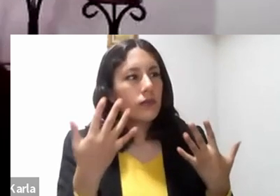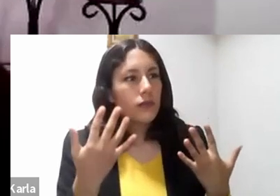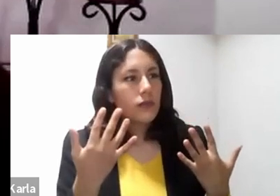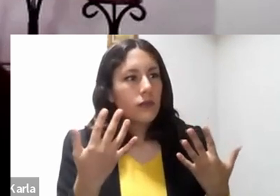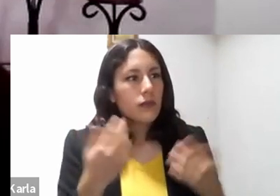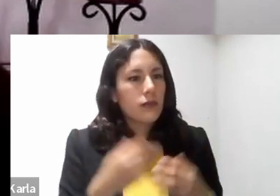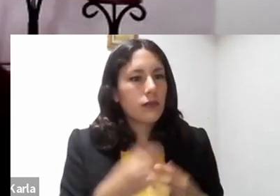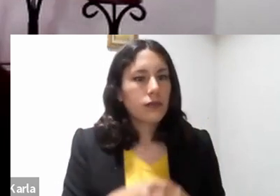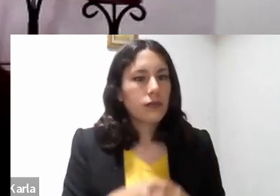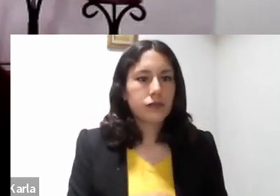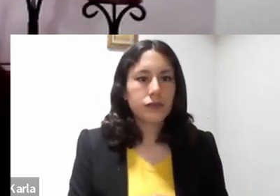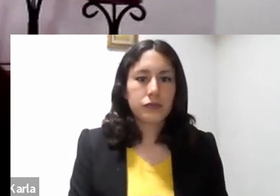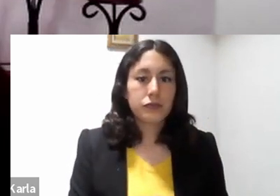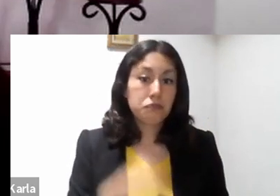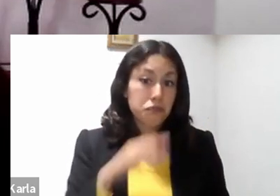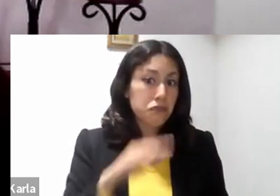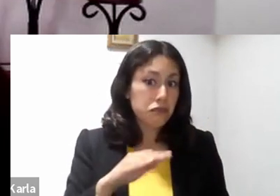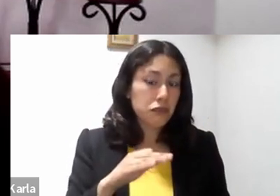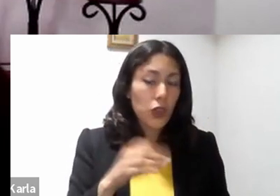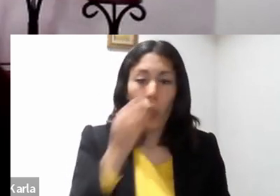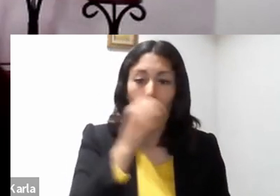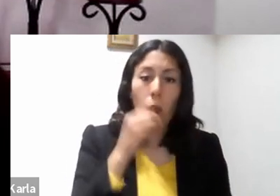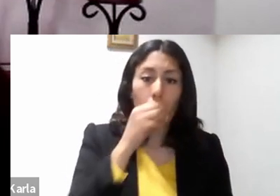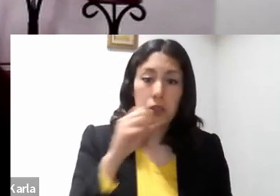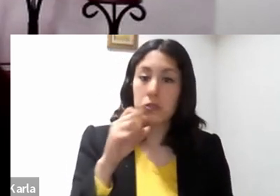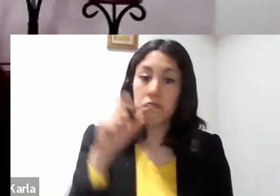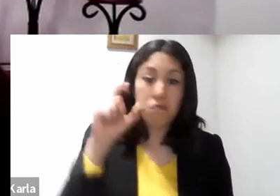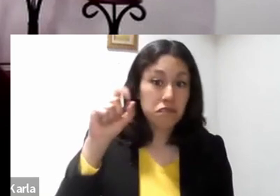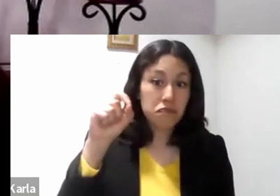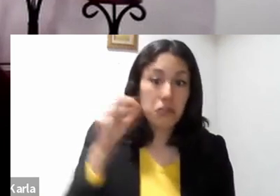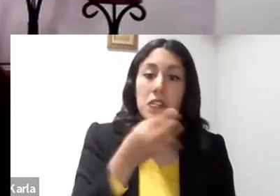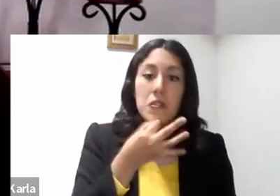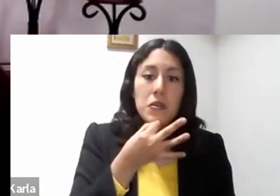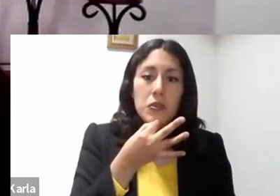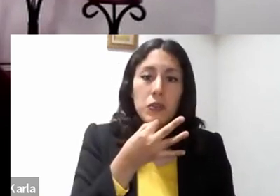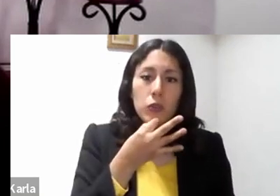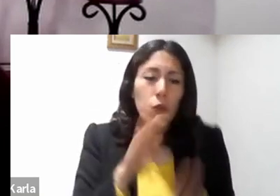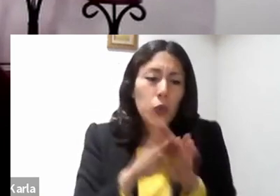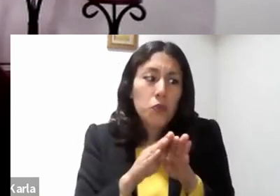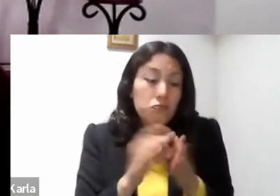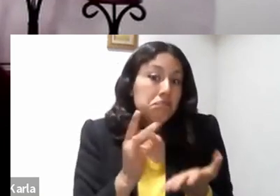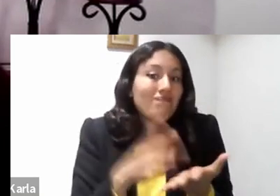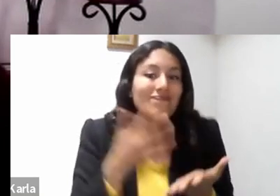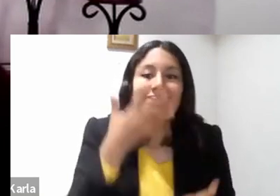después de hacer una oración de 20 minutos solamente respirando y estando en presencia de dos sencillos